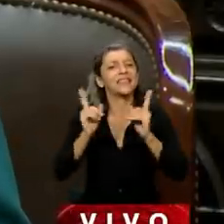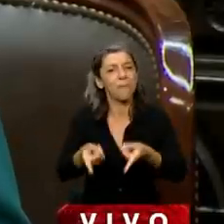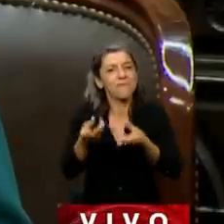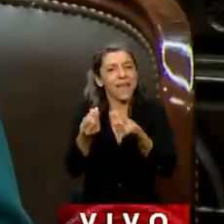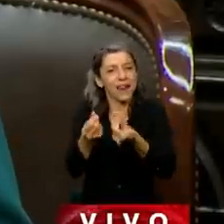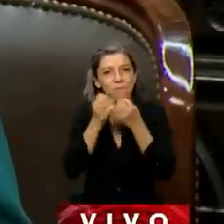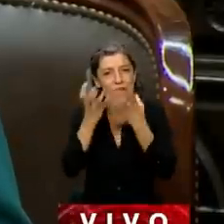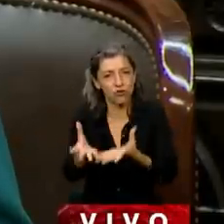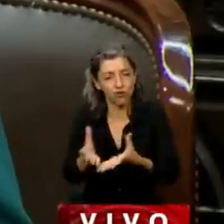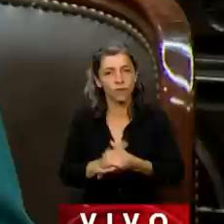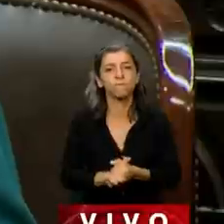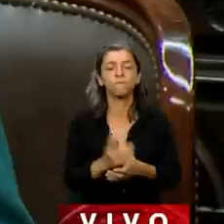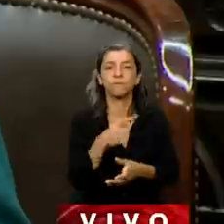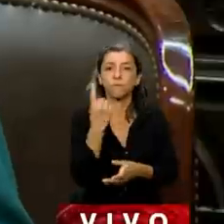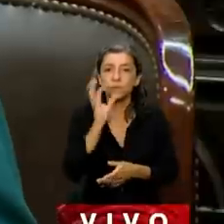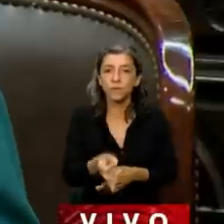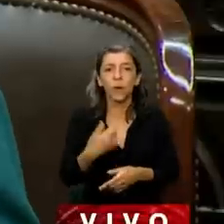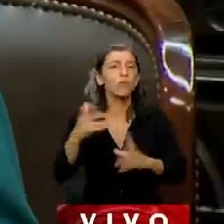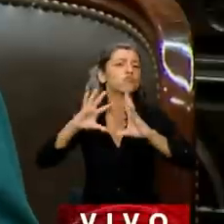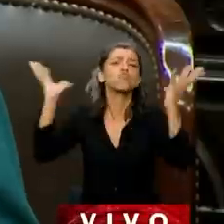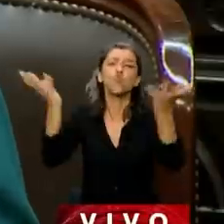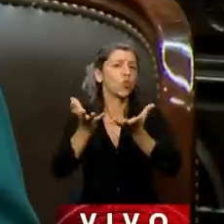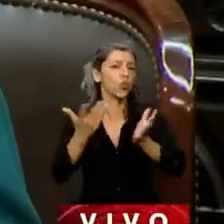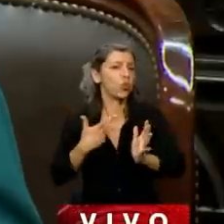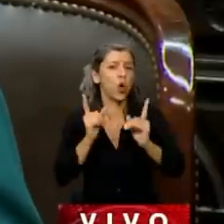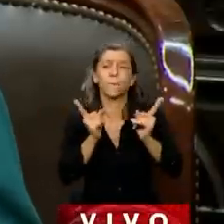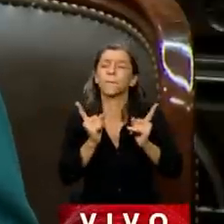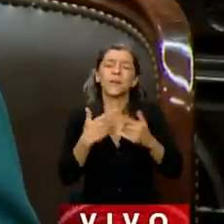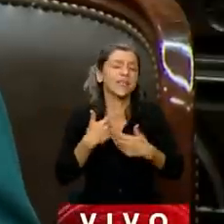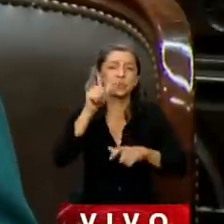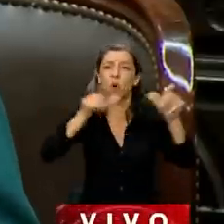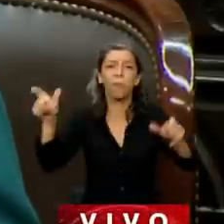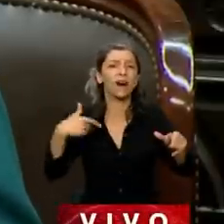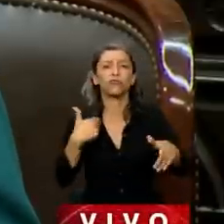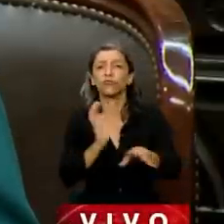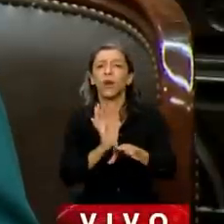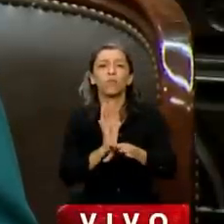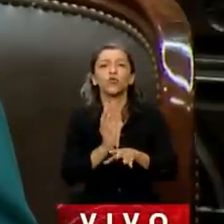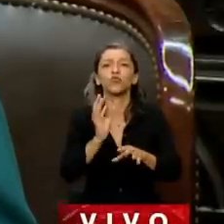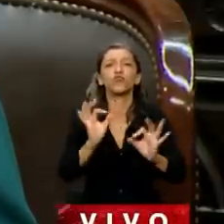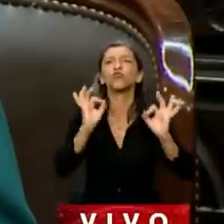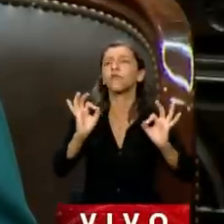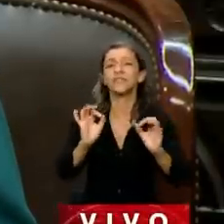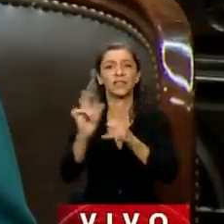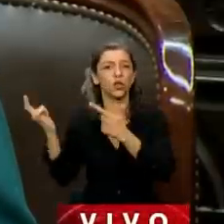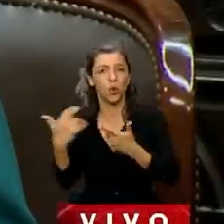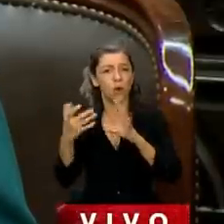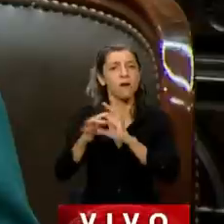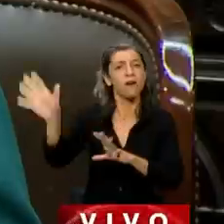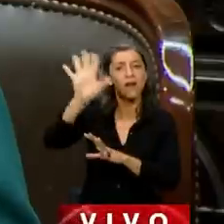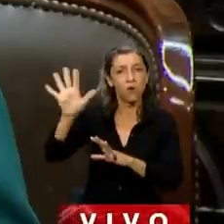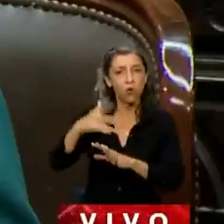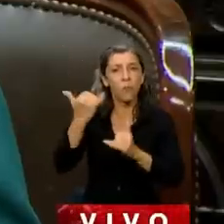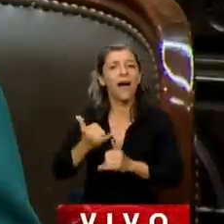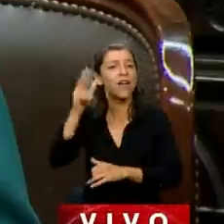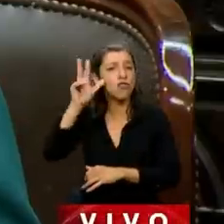un déficit en enfermería, en el mundo hay un déficit. Mientras que en Europa y en otros países hay 81 enfermeros